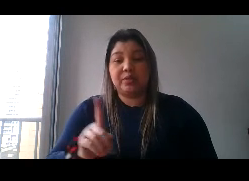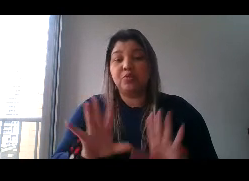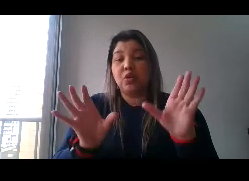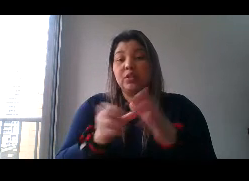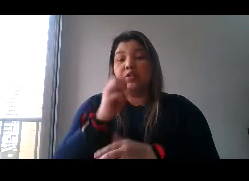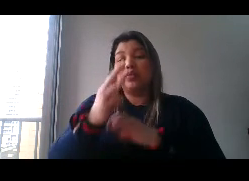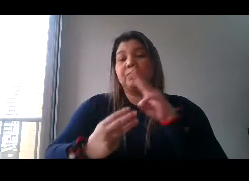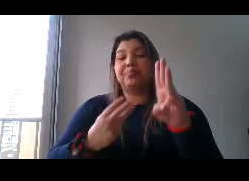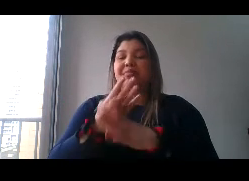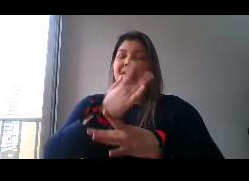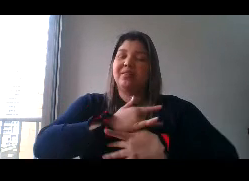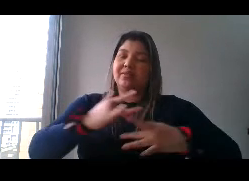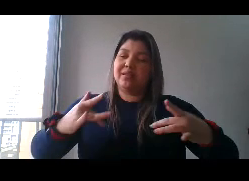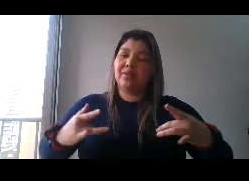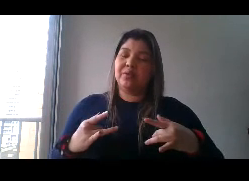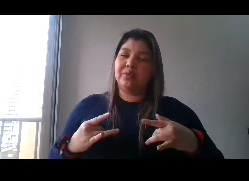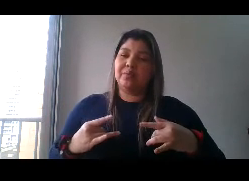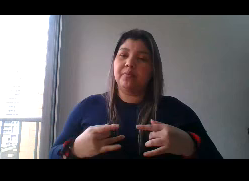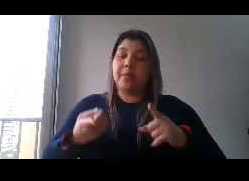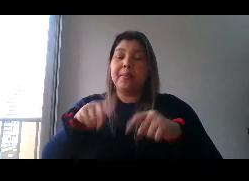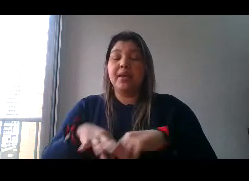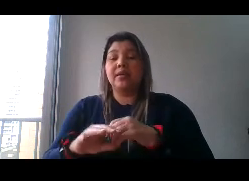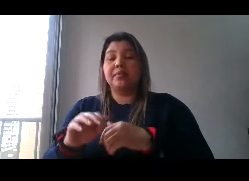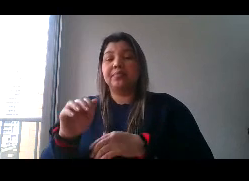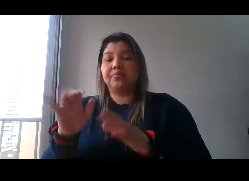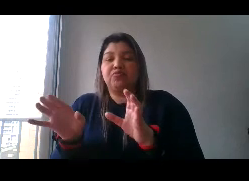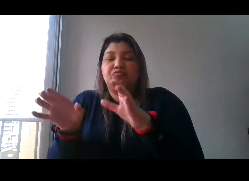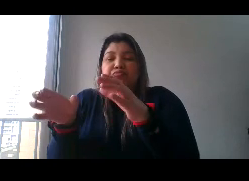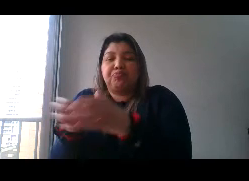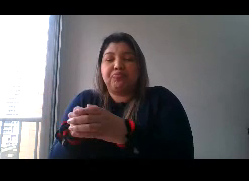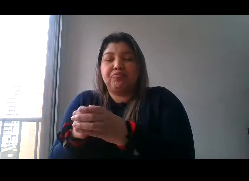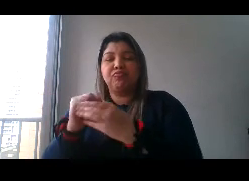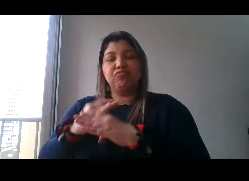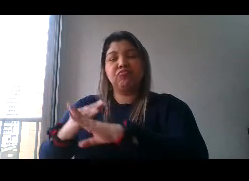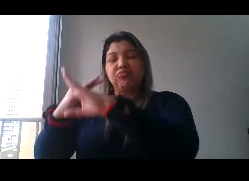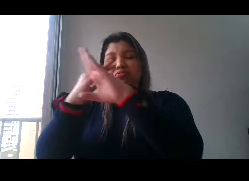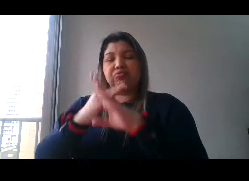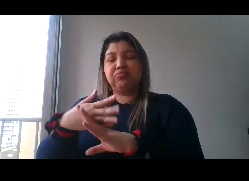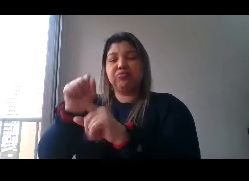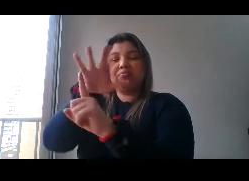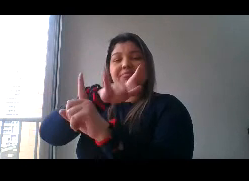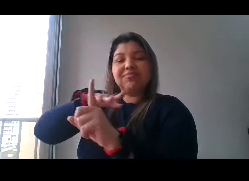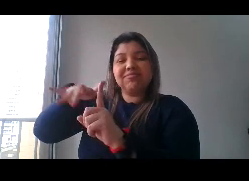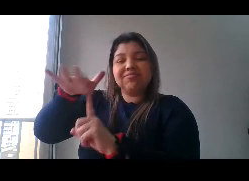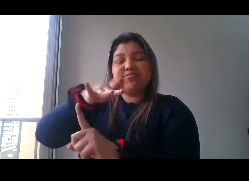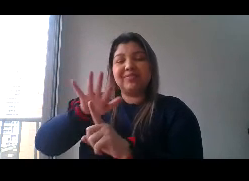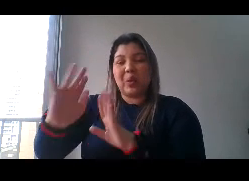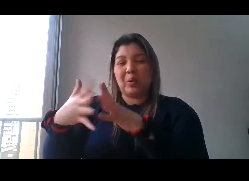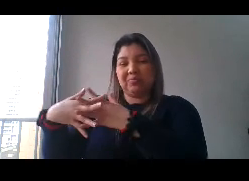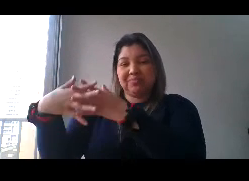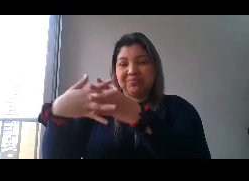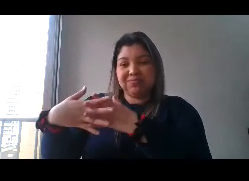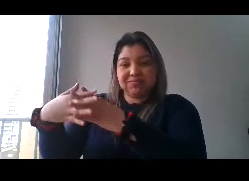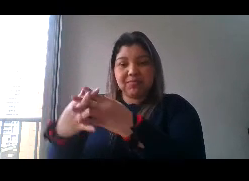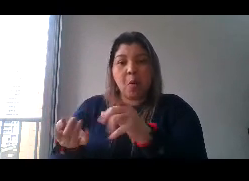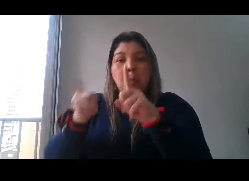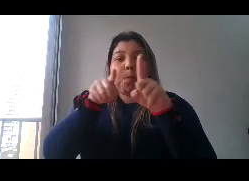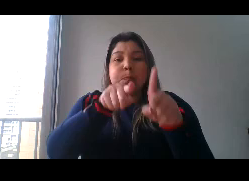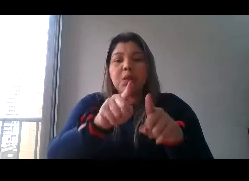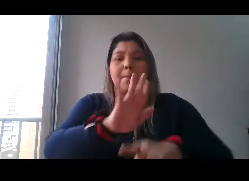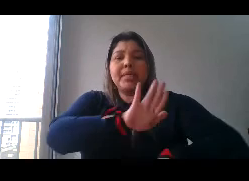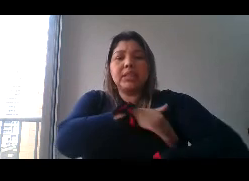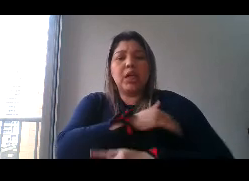dice la Agencia Internacional de Protección Ambiental de los Estados Unidos, nos lo dice el Ministerio de